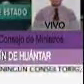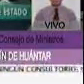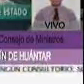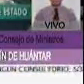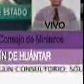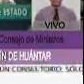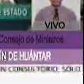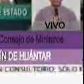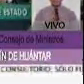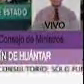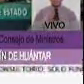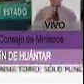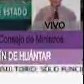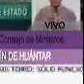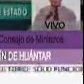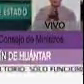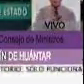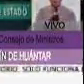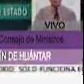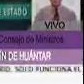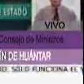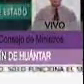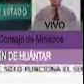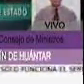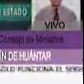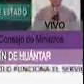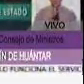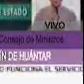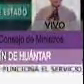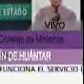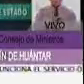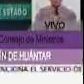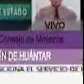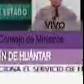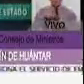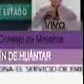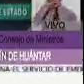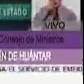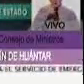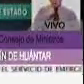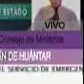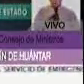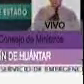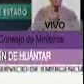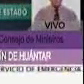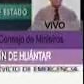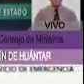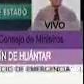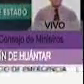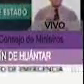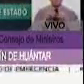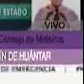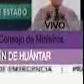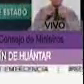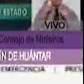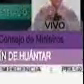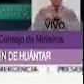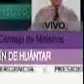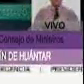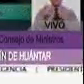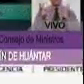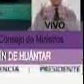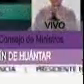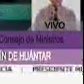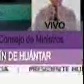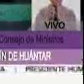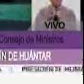Premier. Buenas tardes. Premier. Buenas tardes. TV Perú, Omar Figueroa. Una consulta. La reunión